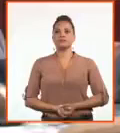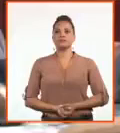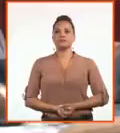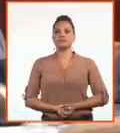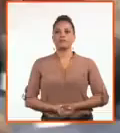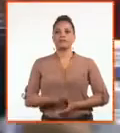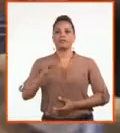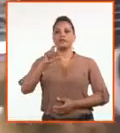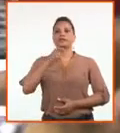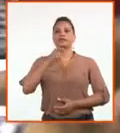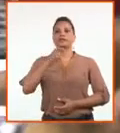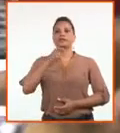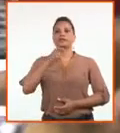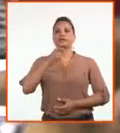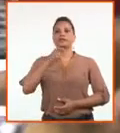Celia Marian Utria